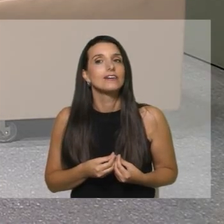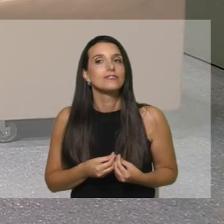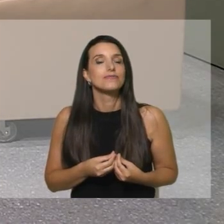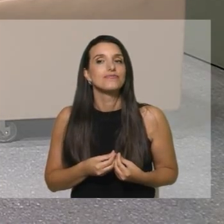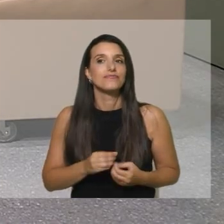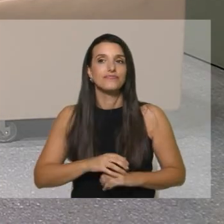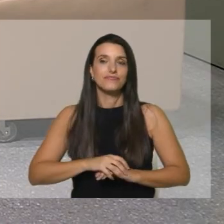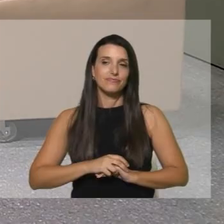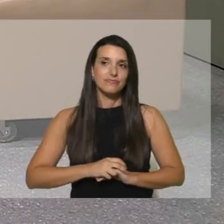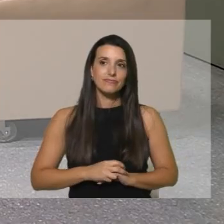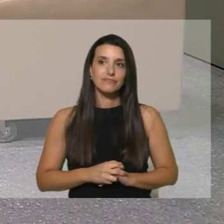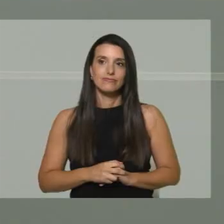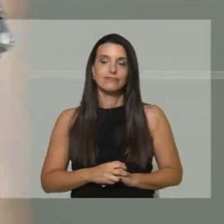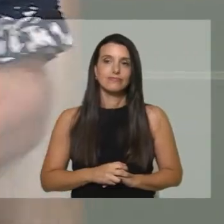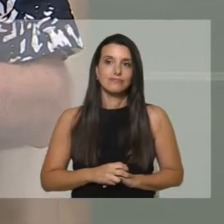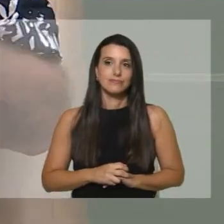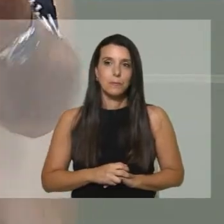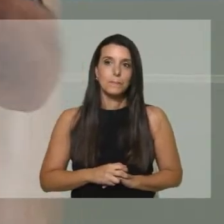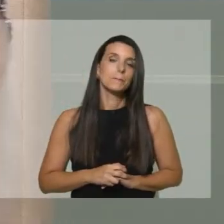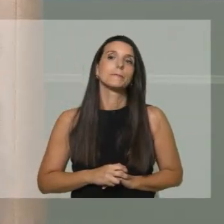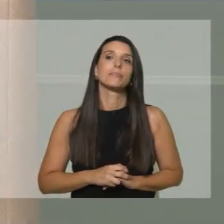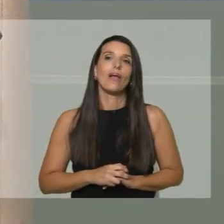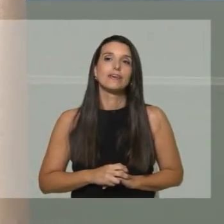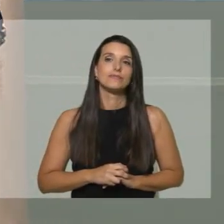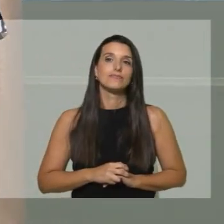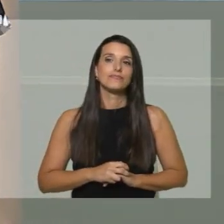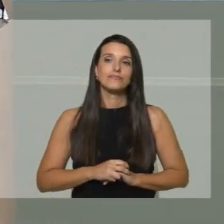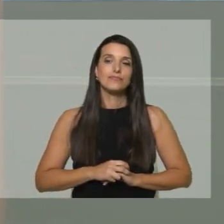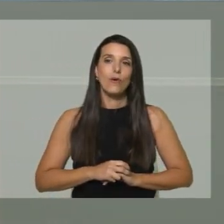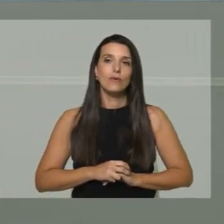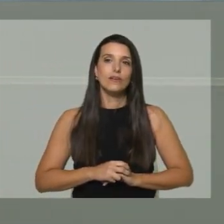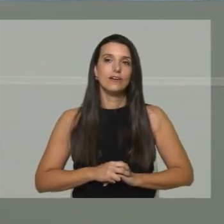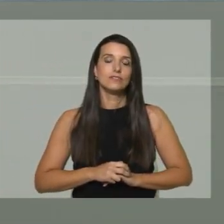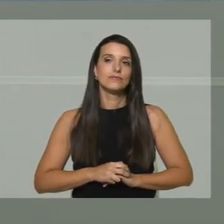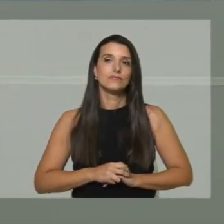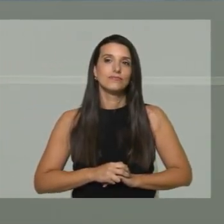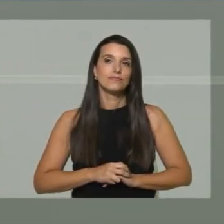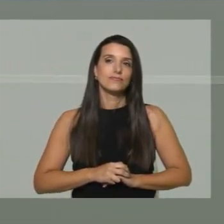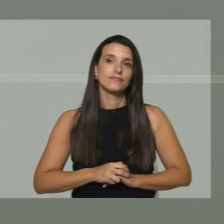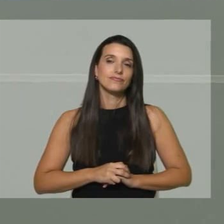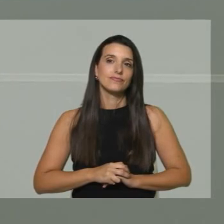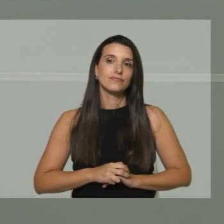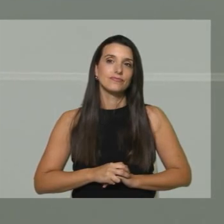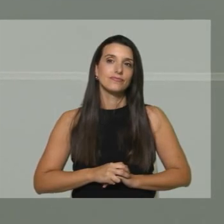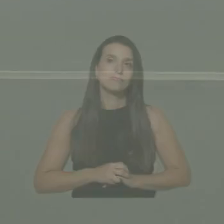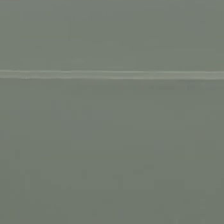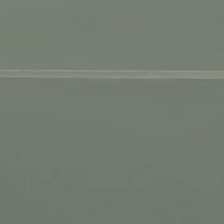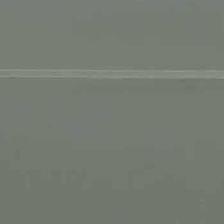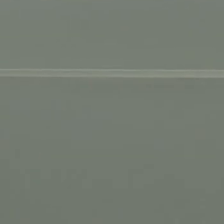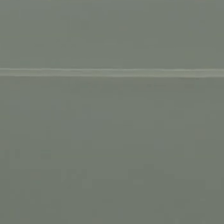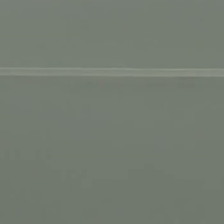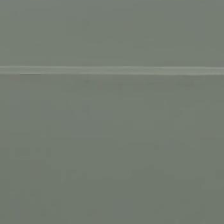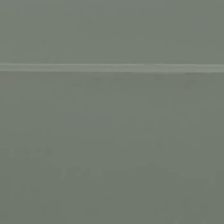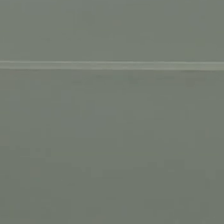Es muy complicado, no fue muy fácil, pero siempre me gustó muchísimo. Estamos muy orgullosos con todos mis compañeros. Esto